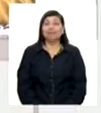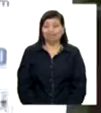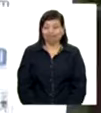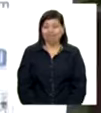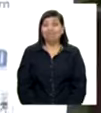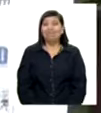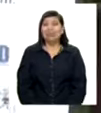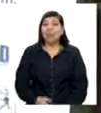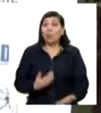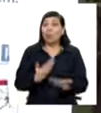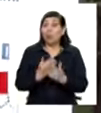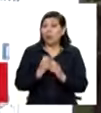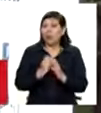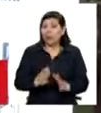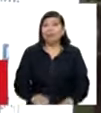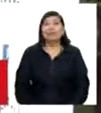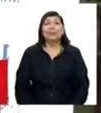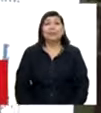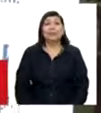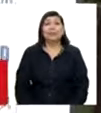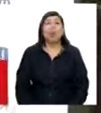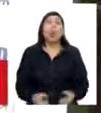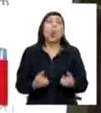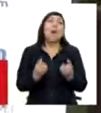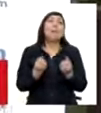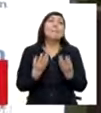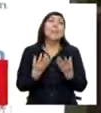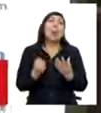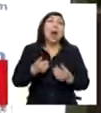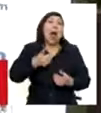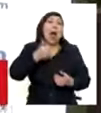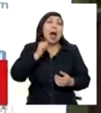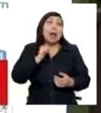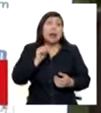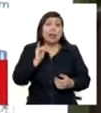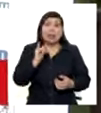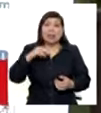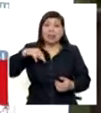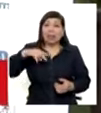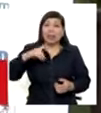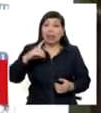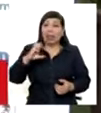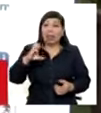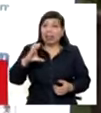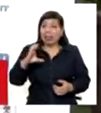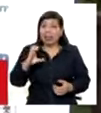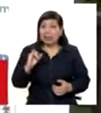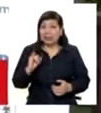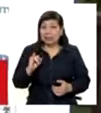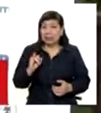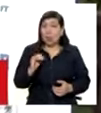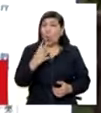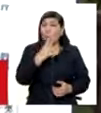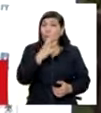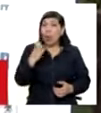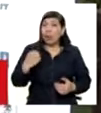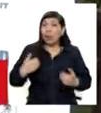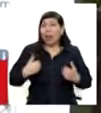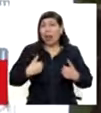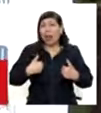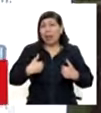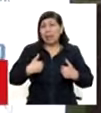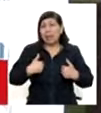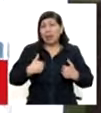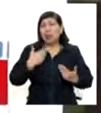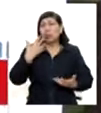Así es, compañeras, muy buenos días. Y tengamos en cuenta también la cifra que anunció el día de ayer el INDECI, de que casi 400 animales